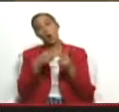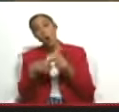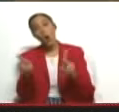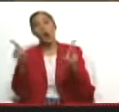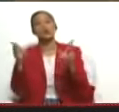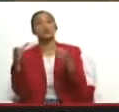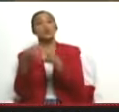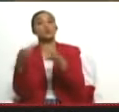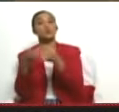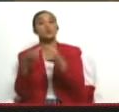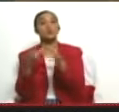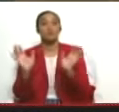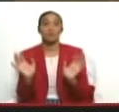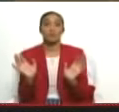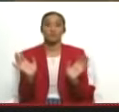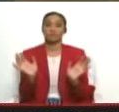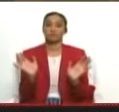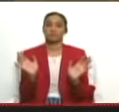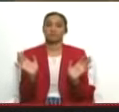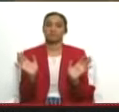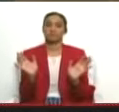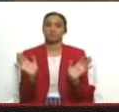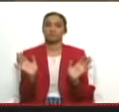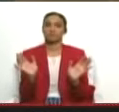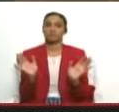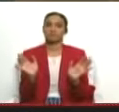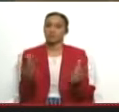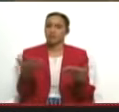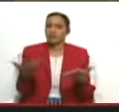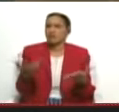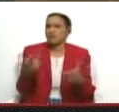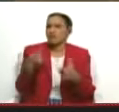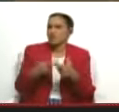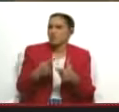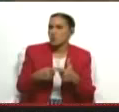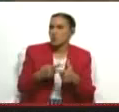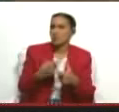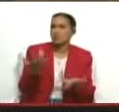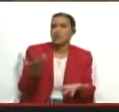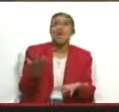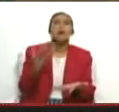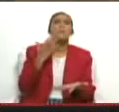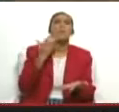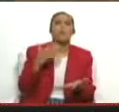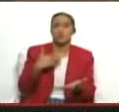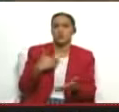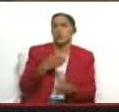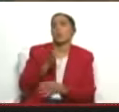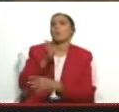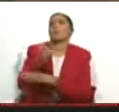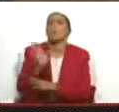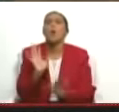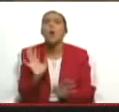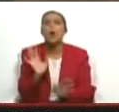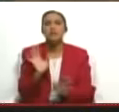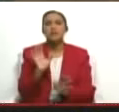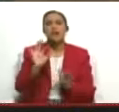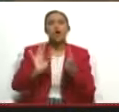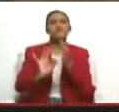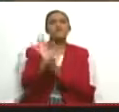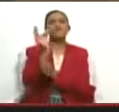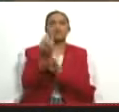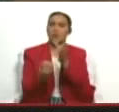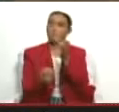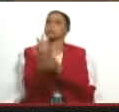inmunidad e impunidad de pronto alguien dice yo voy a montar una ong soy defensor de derechos humano participo